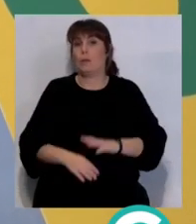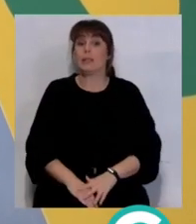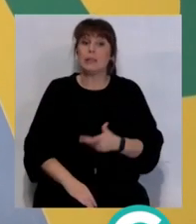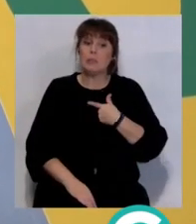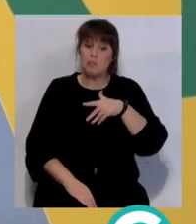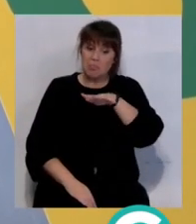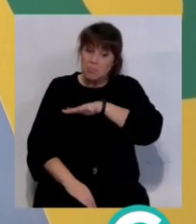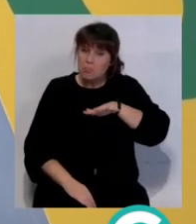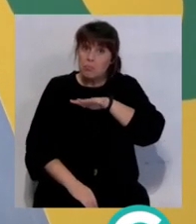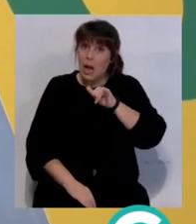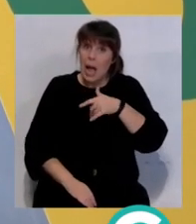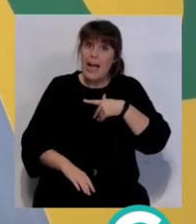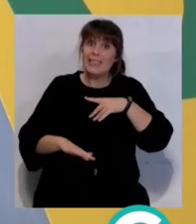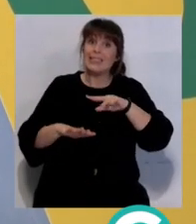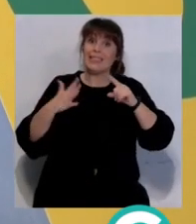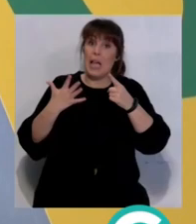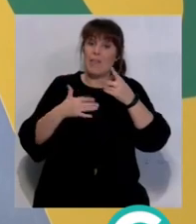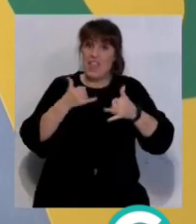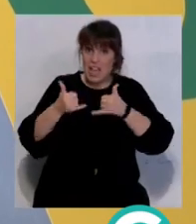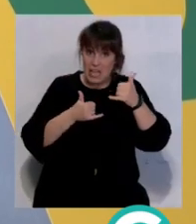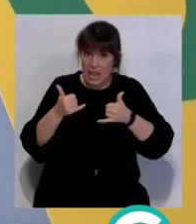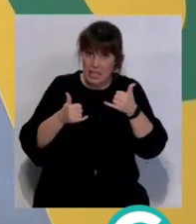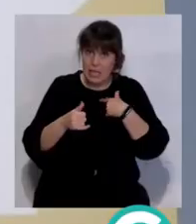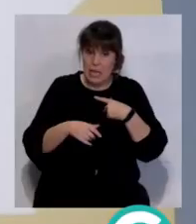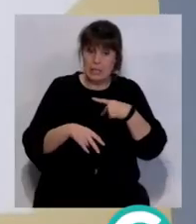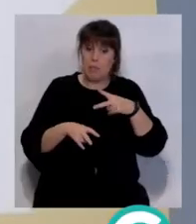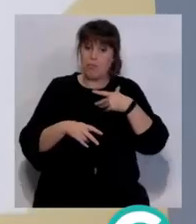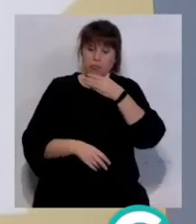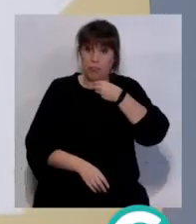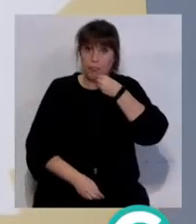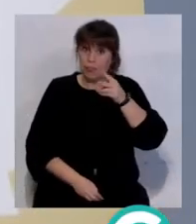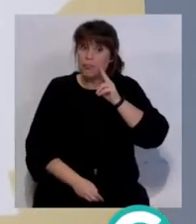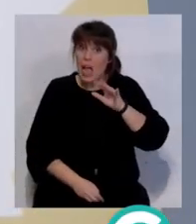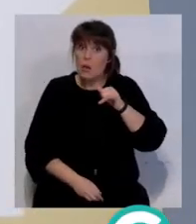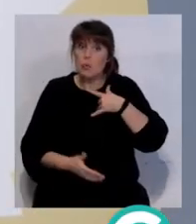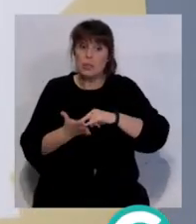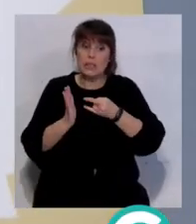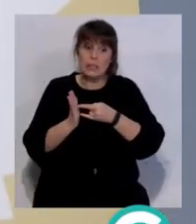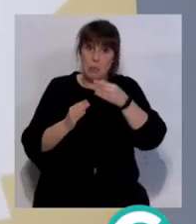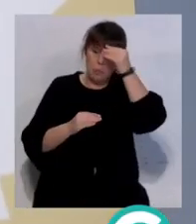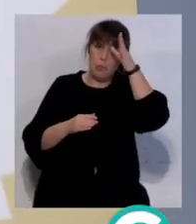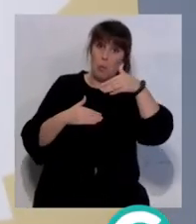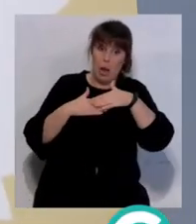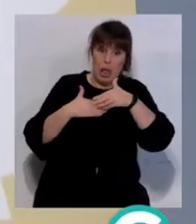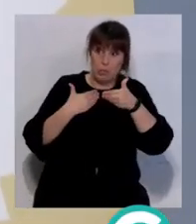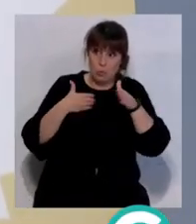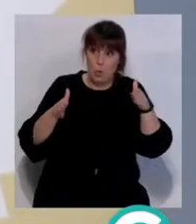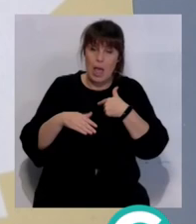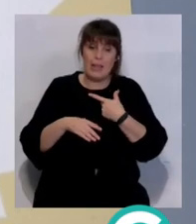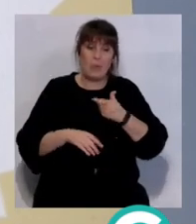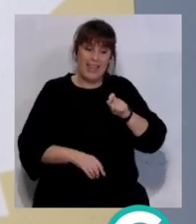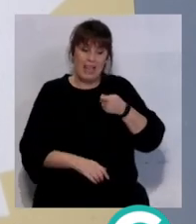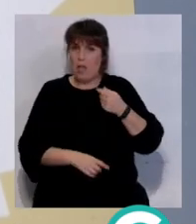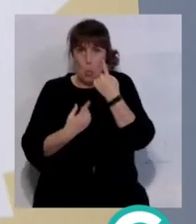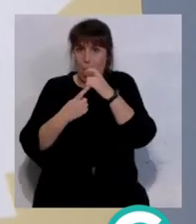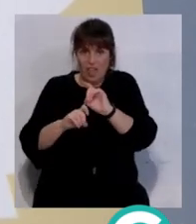tiene capacidad para 6 bicicletas y un bajo impacto visual, contando con un sistema inteligente de apertura que evita la gestión de llaves físicas